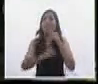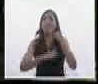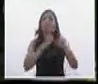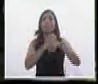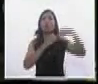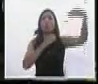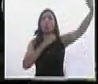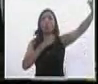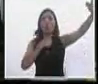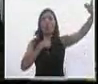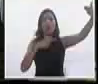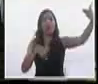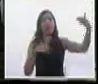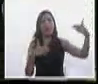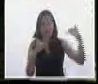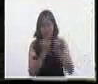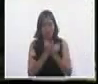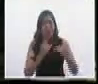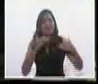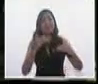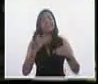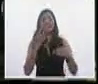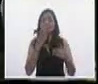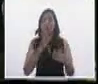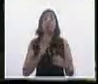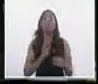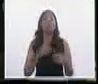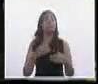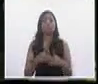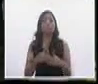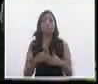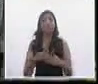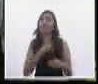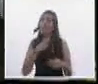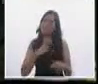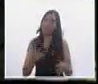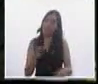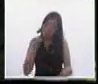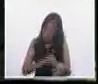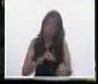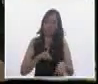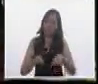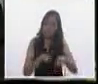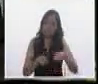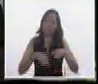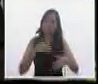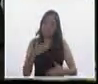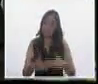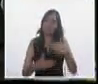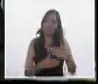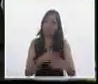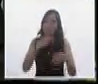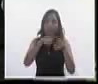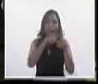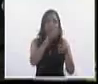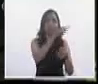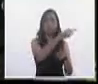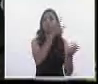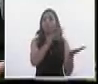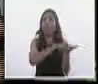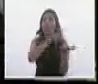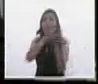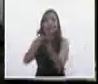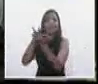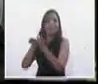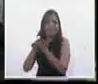Pero bueno si no actuamos ahora pues esto no se va a dar nunca no Entonces es muy loable lo que están haciendo distintas instancias para